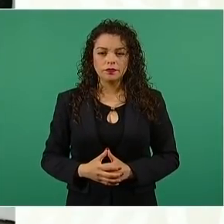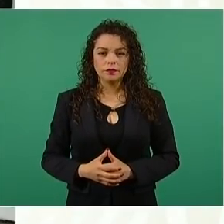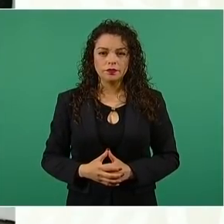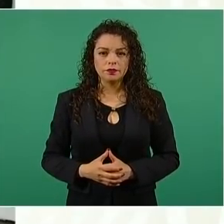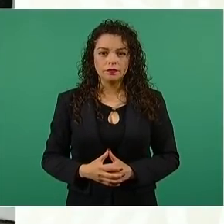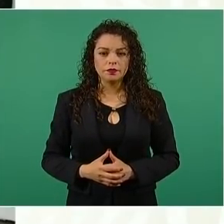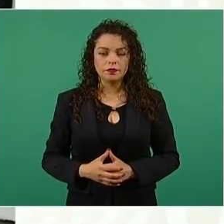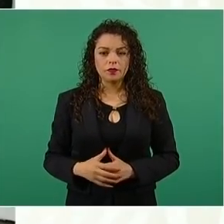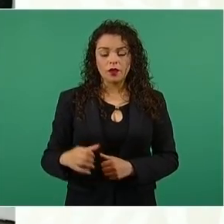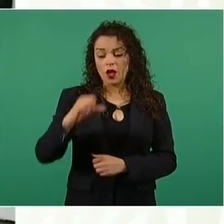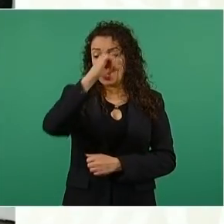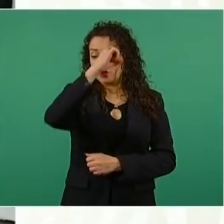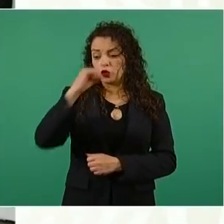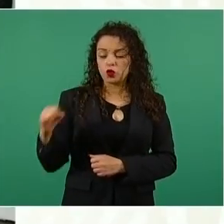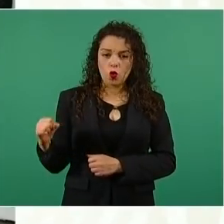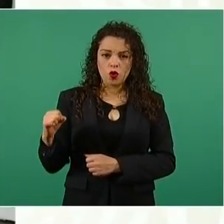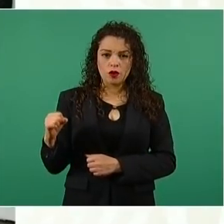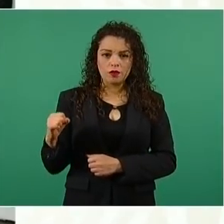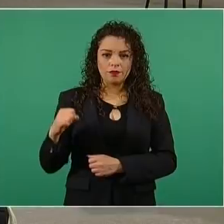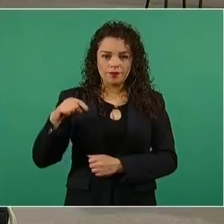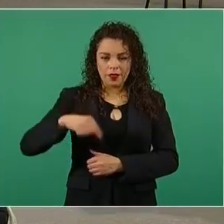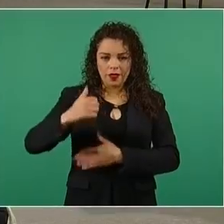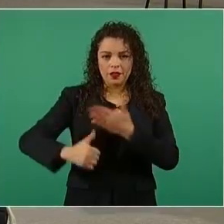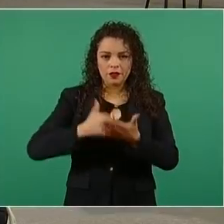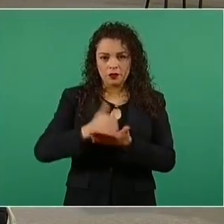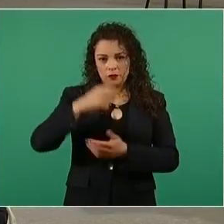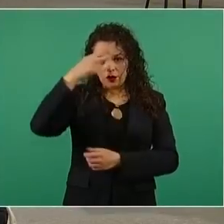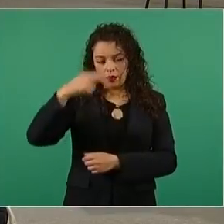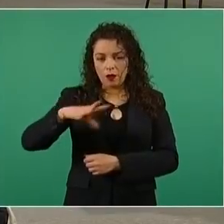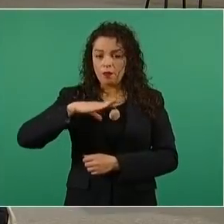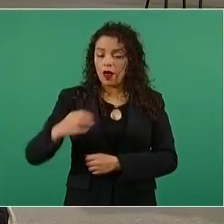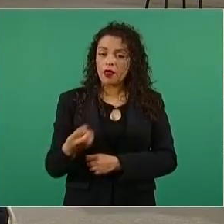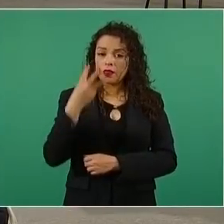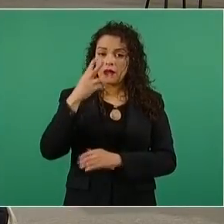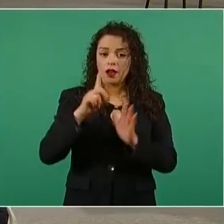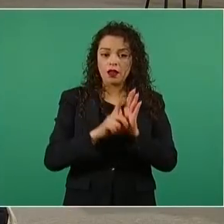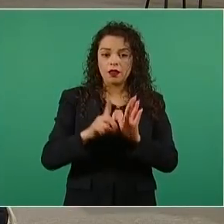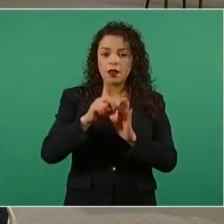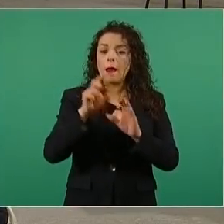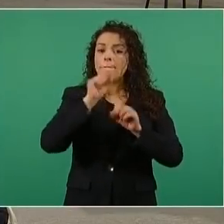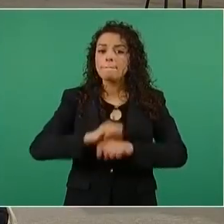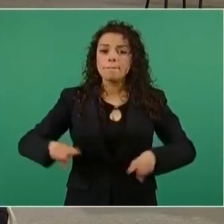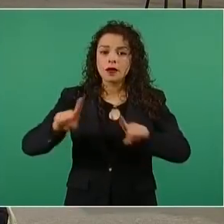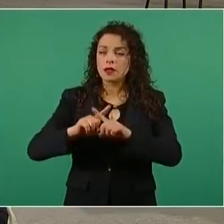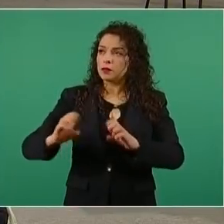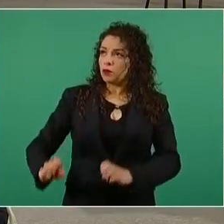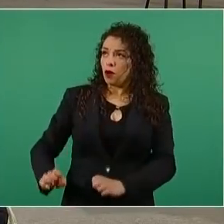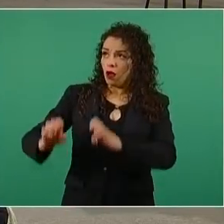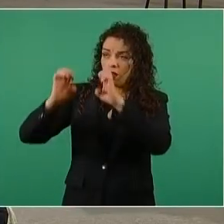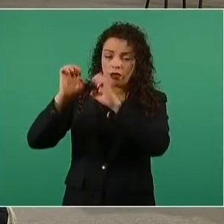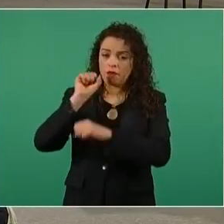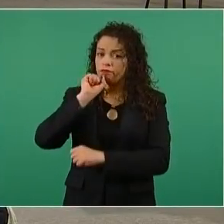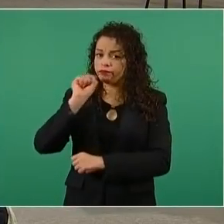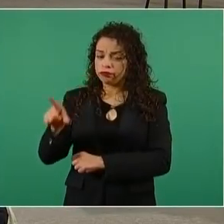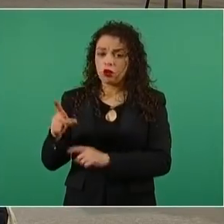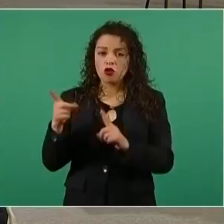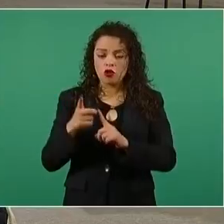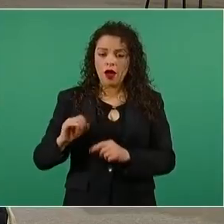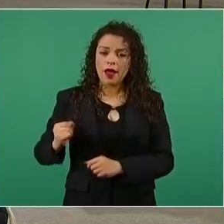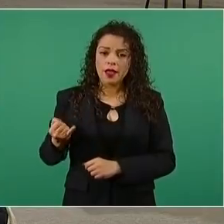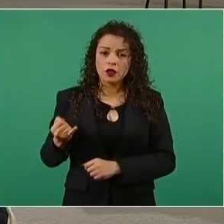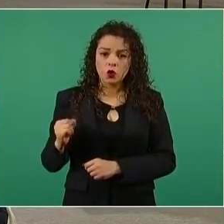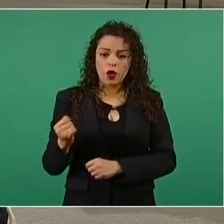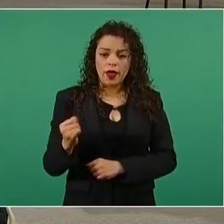En el sur de la Ciudad de México tenemos tres departamentos en el mismo edificio, ubicado en